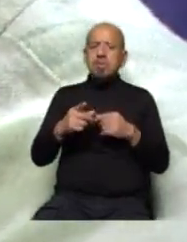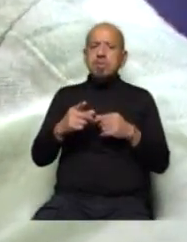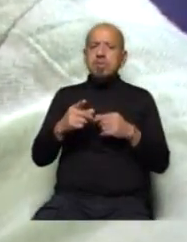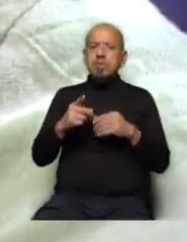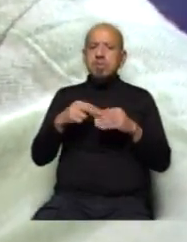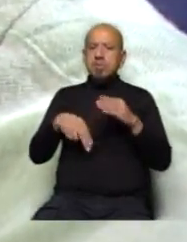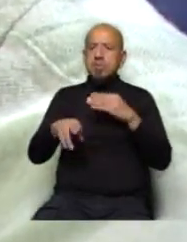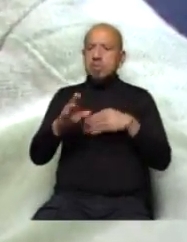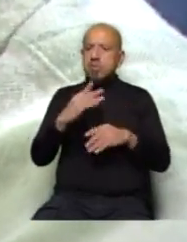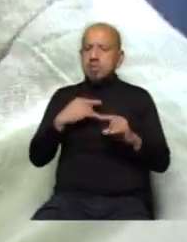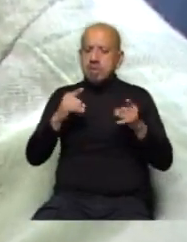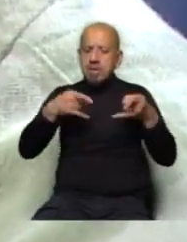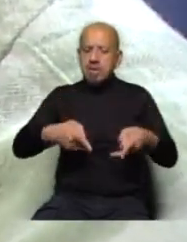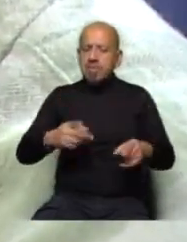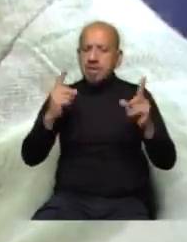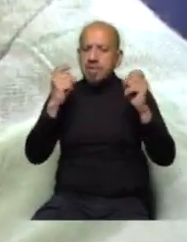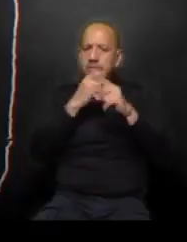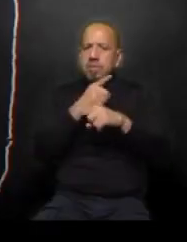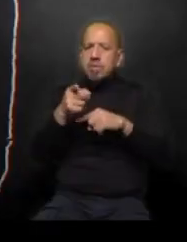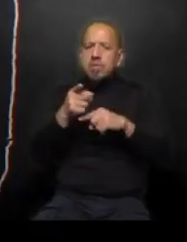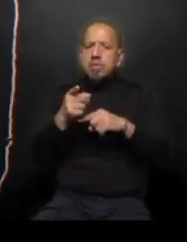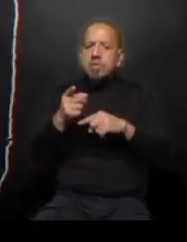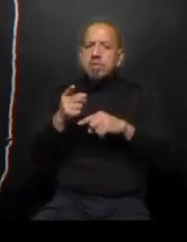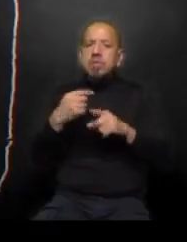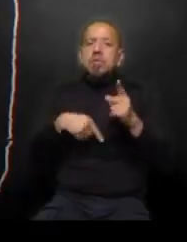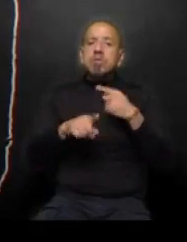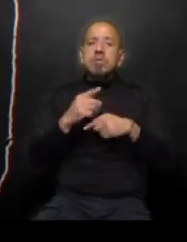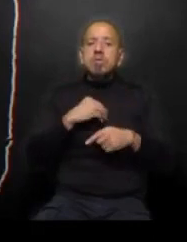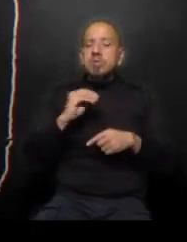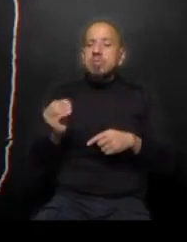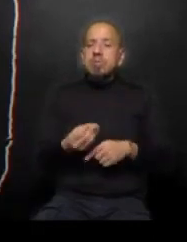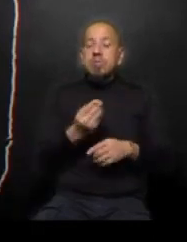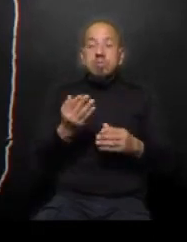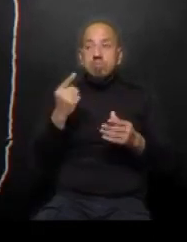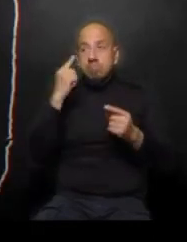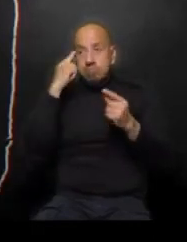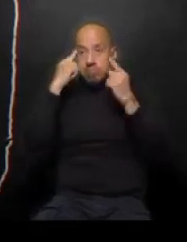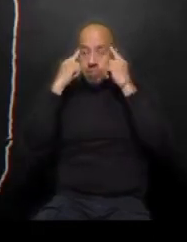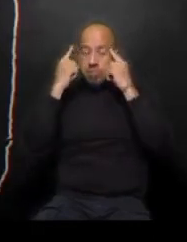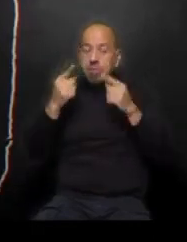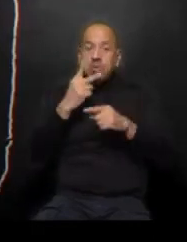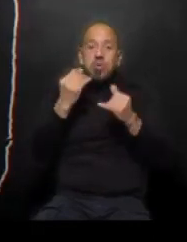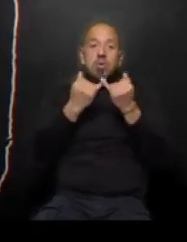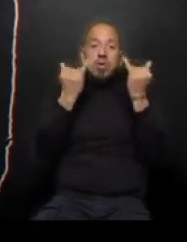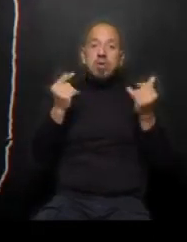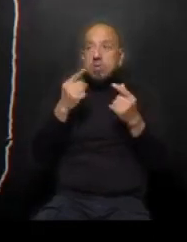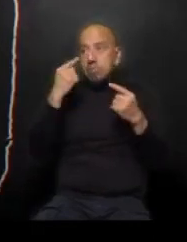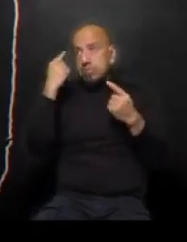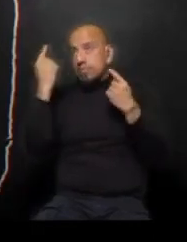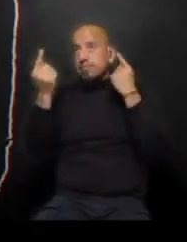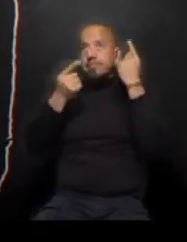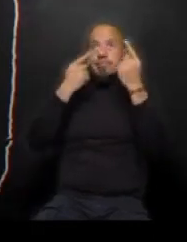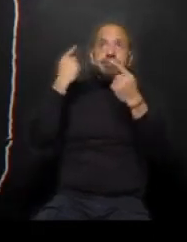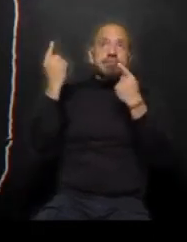trepaban dificultosamente por la cola perdió luego el conocimiento los dos días finales de Liro sin